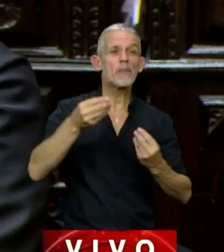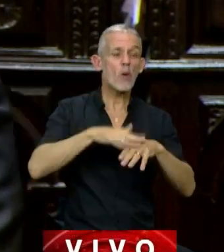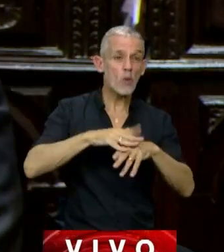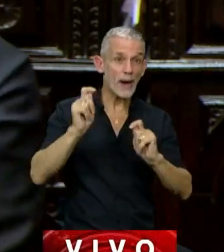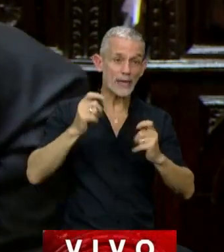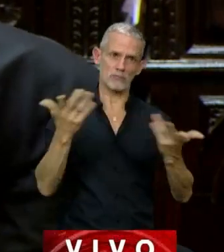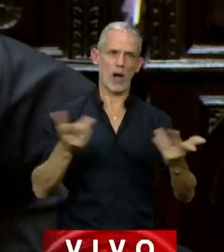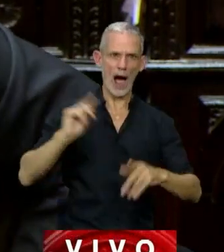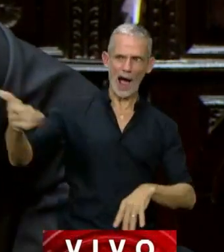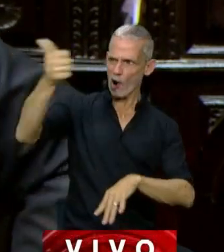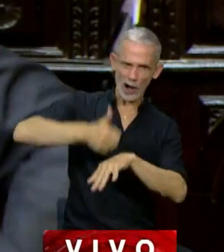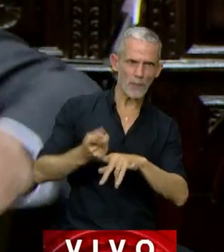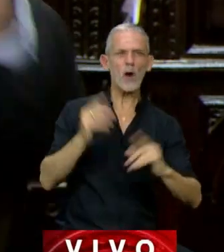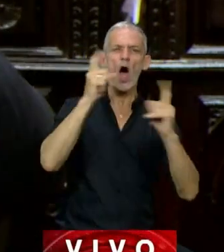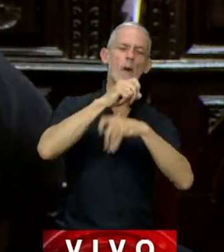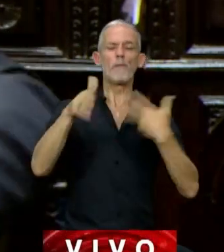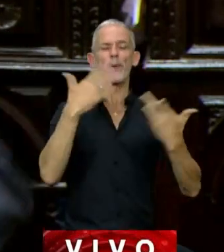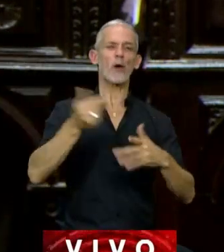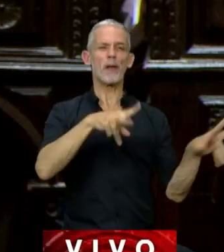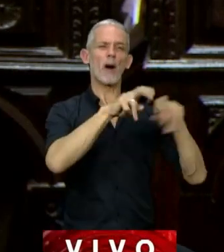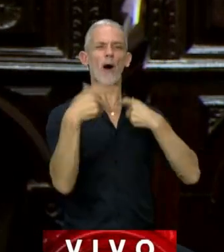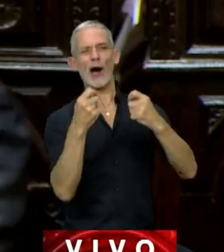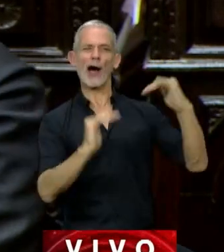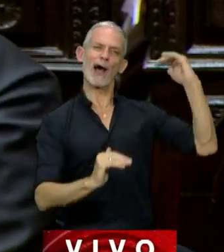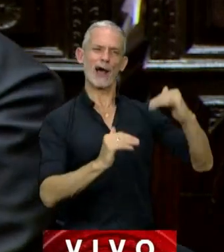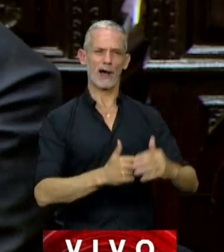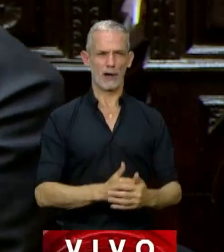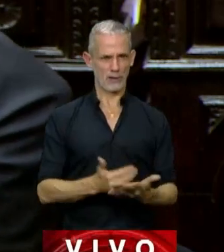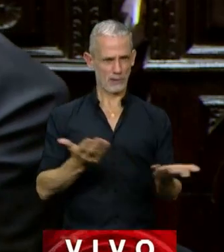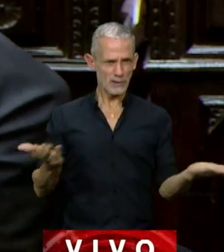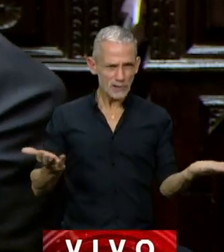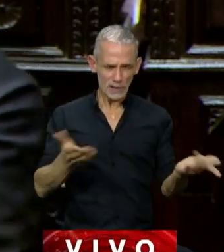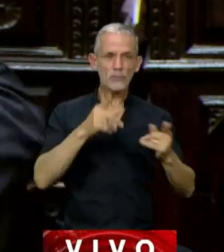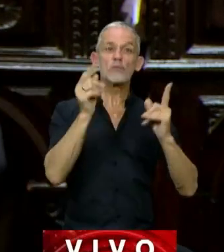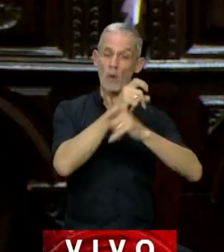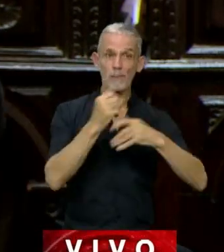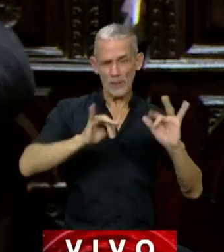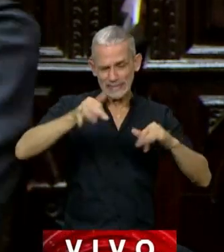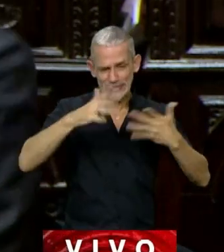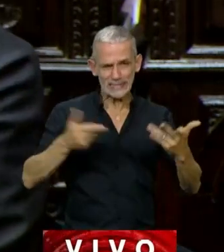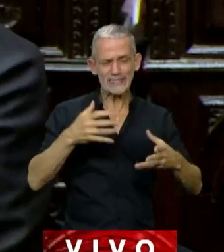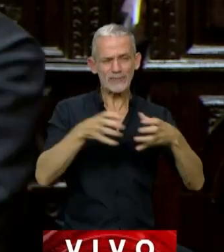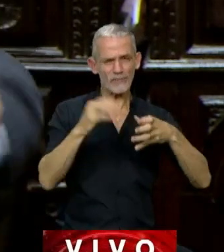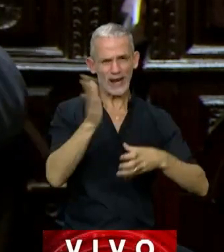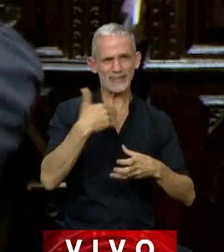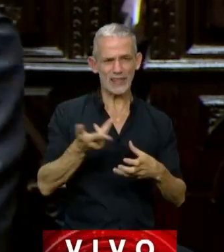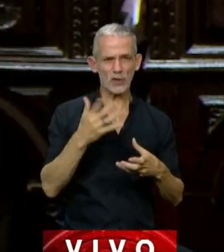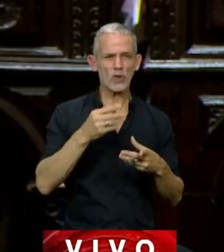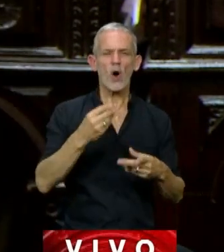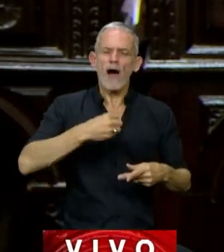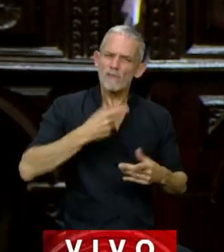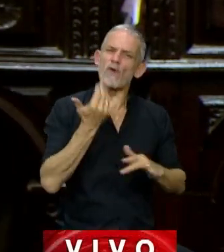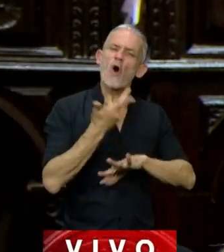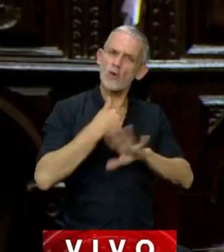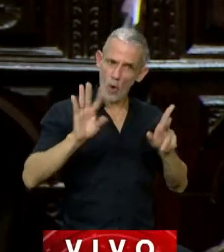provocaron, nos vienen a decir hoy que el problema es el déficit fiscal. Mira, el déficit fiscal es un problema, el Frente de Todos no es hincha del